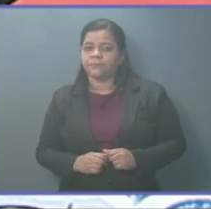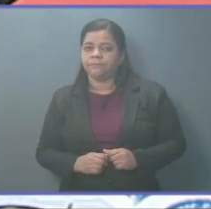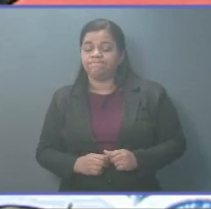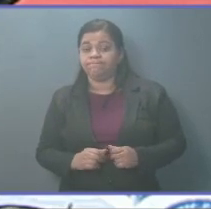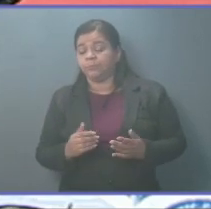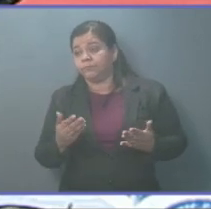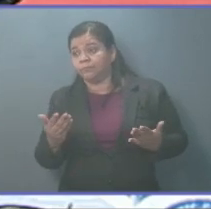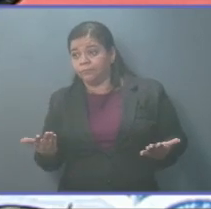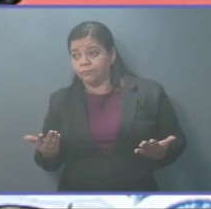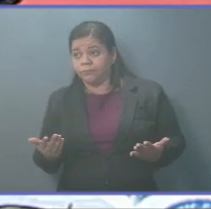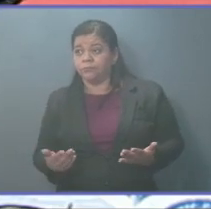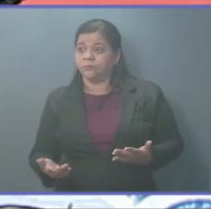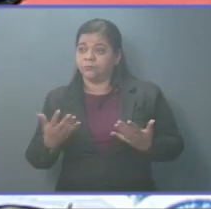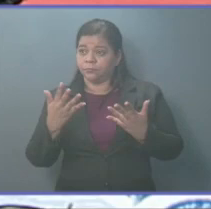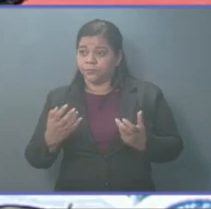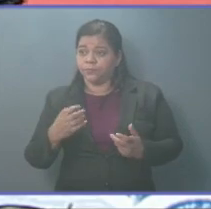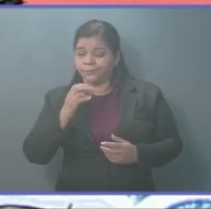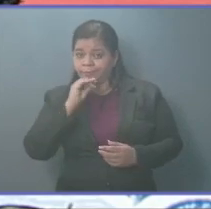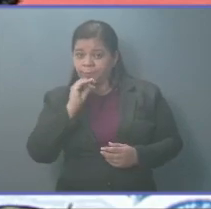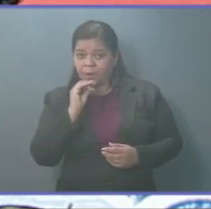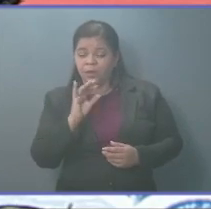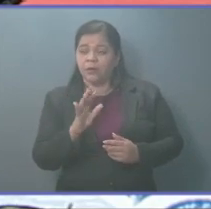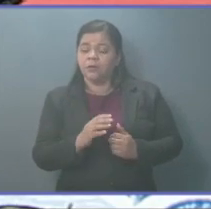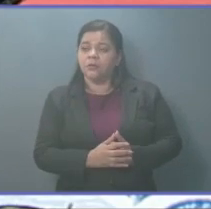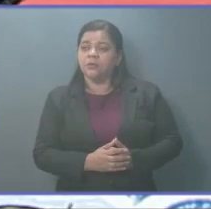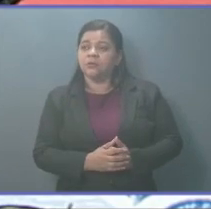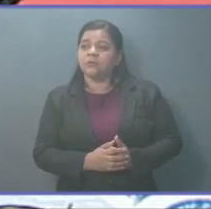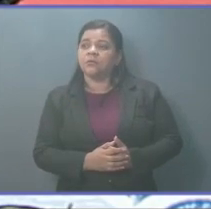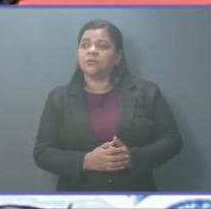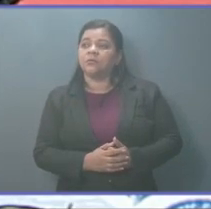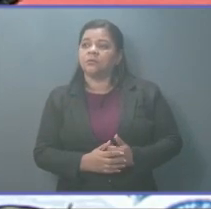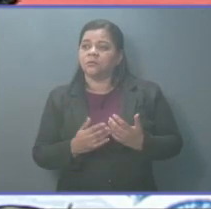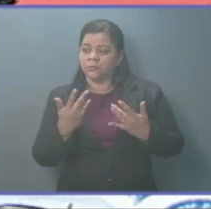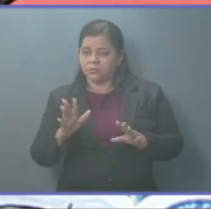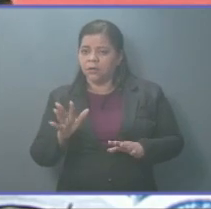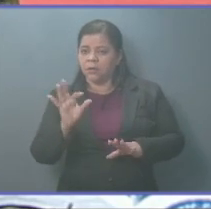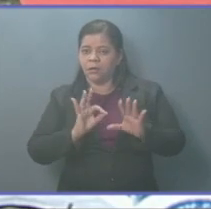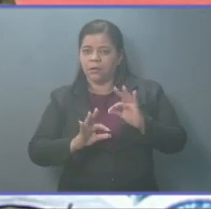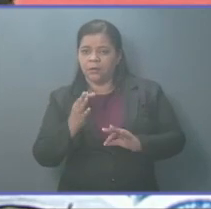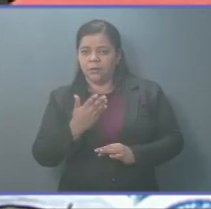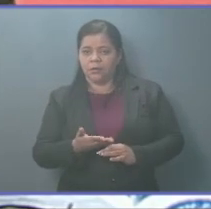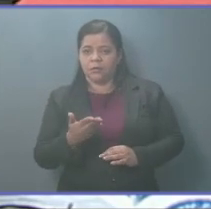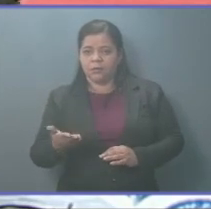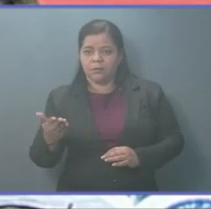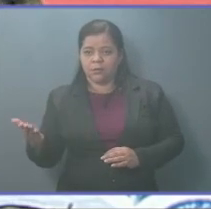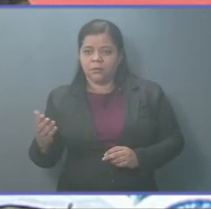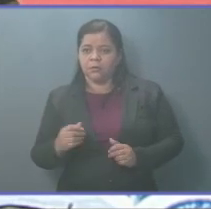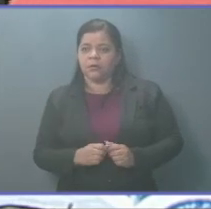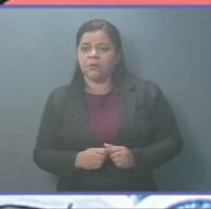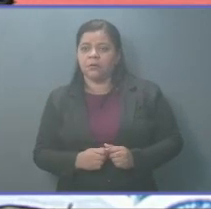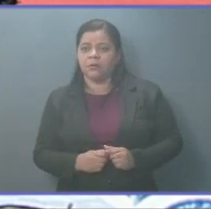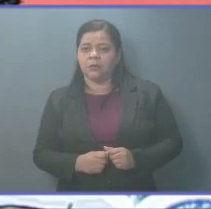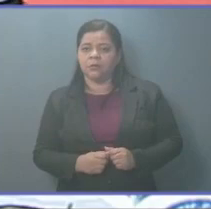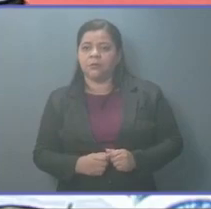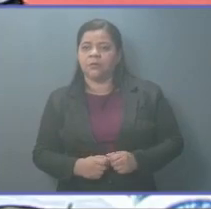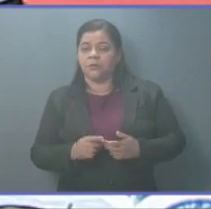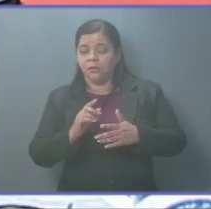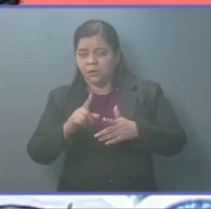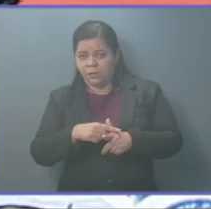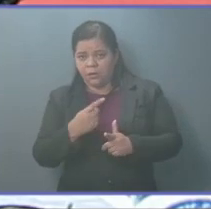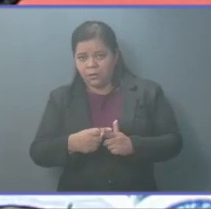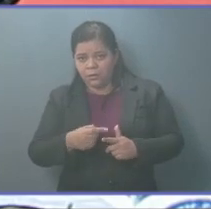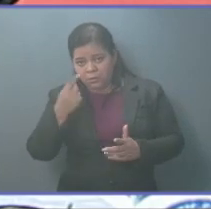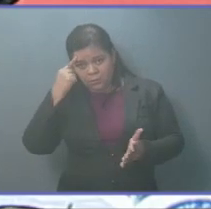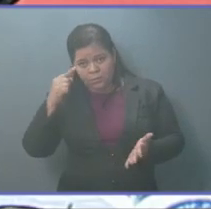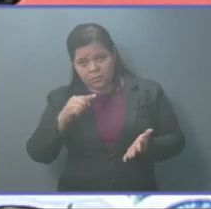Y como también lo he estado mencionando, y hay aspectos que no son tampoco de mi competencia.